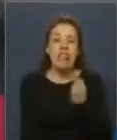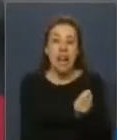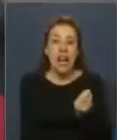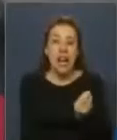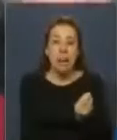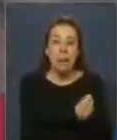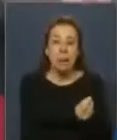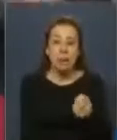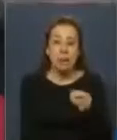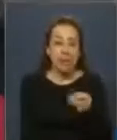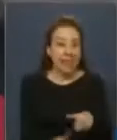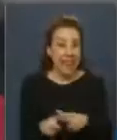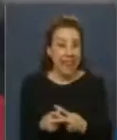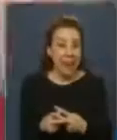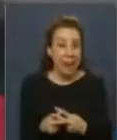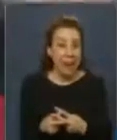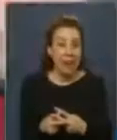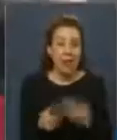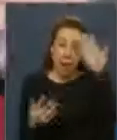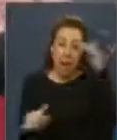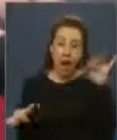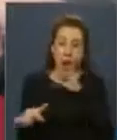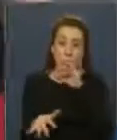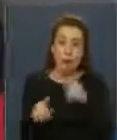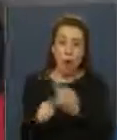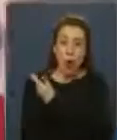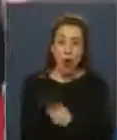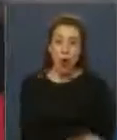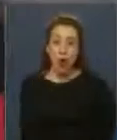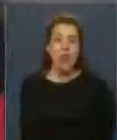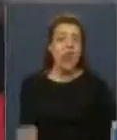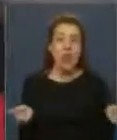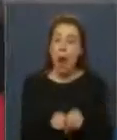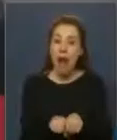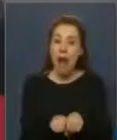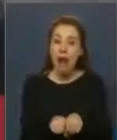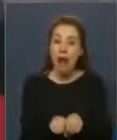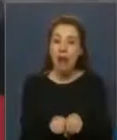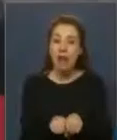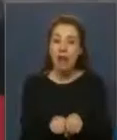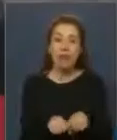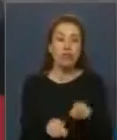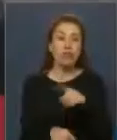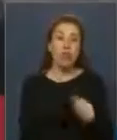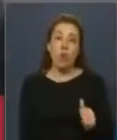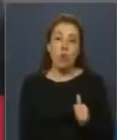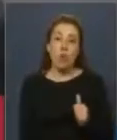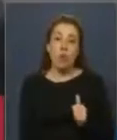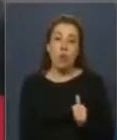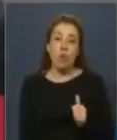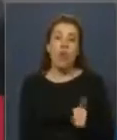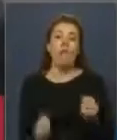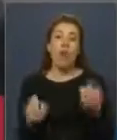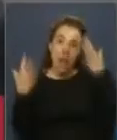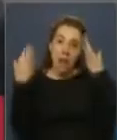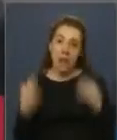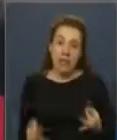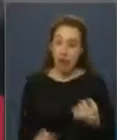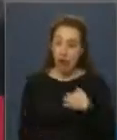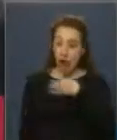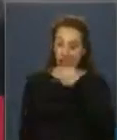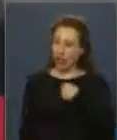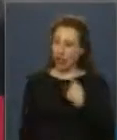significar, porque con estas herramientas mal utilizadas por el Ejecutivo, aún así no hemos estado a la altura de tomar las medidas. Y no